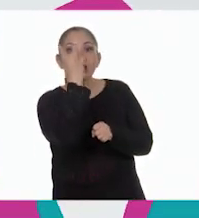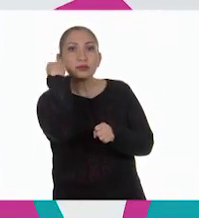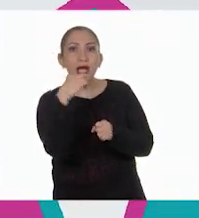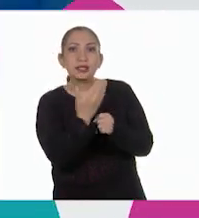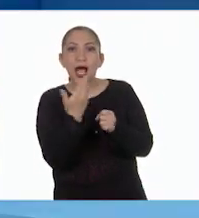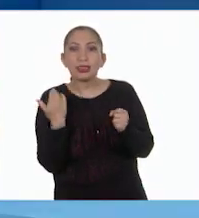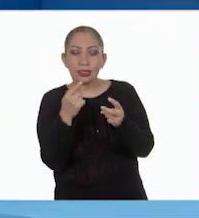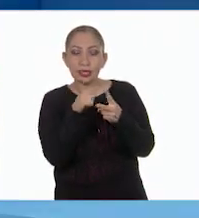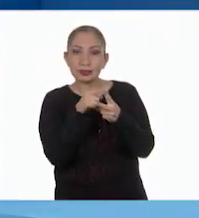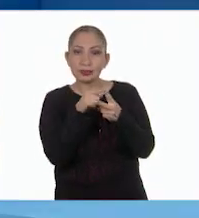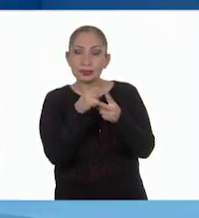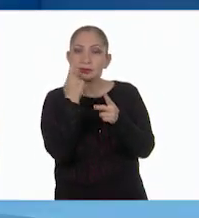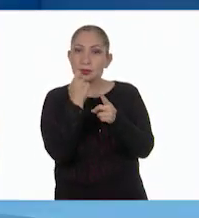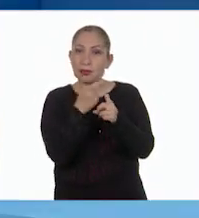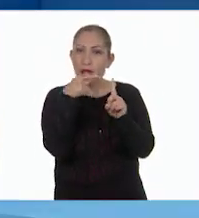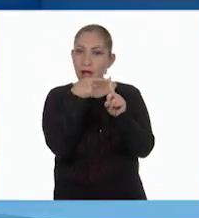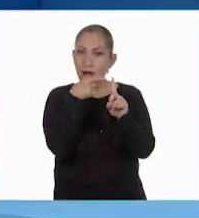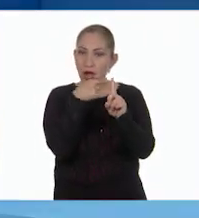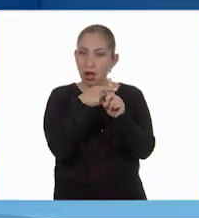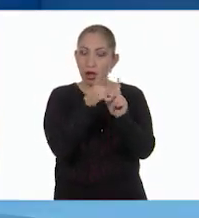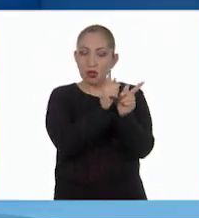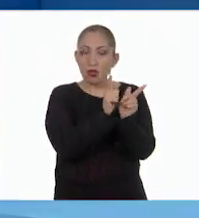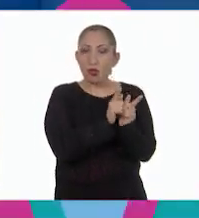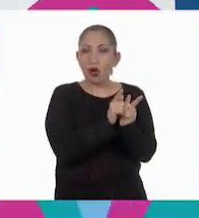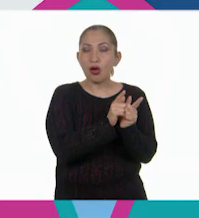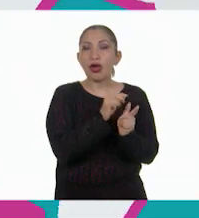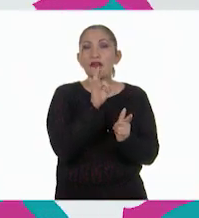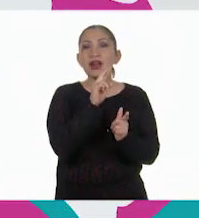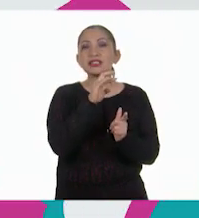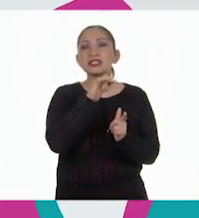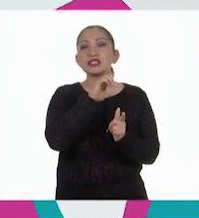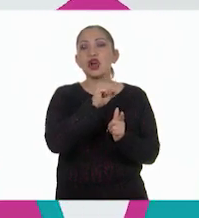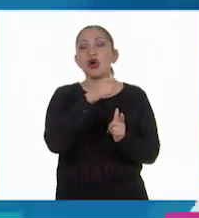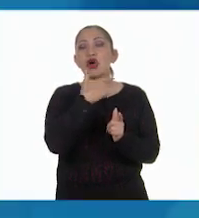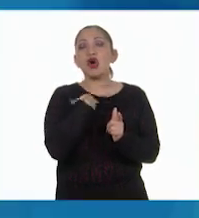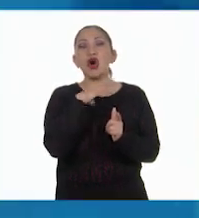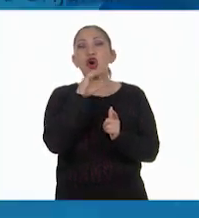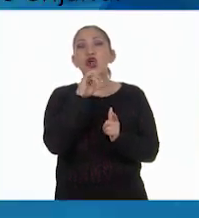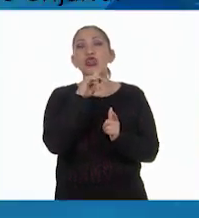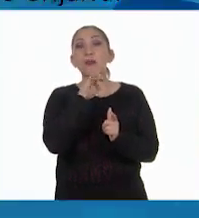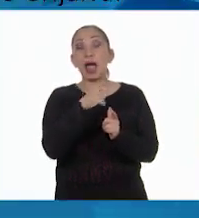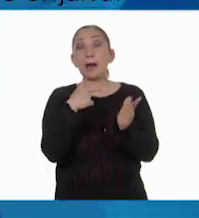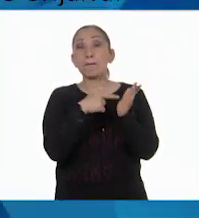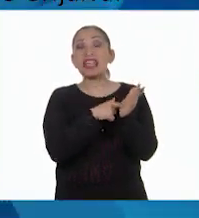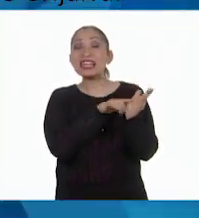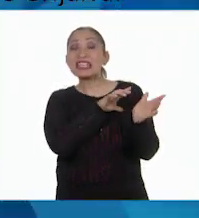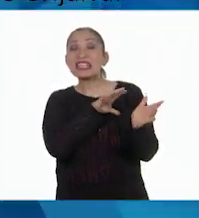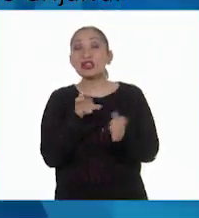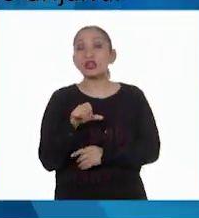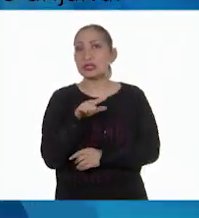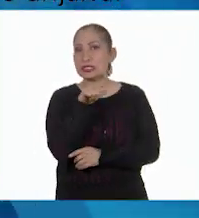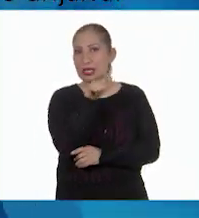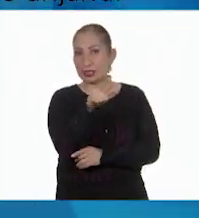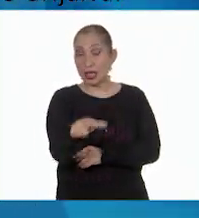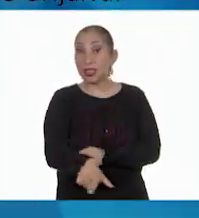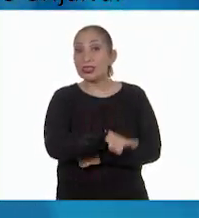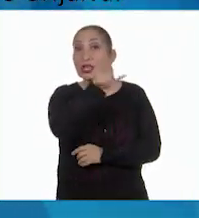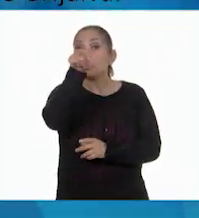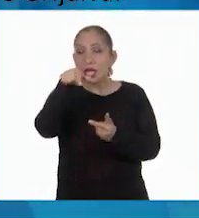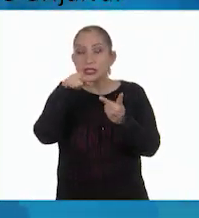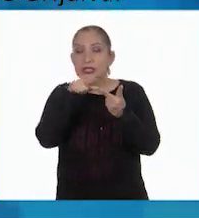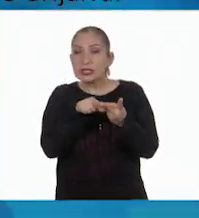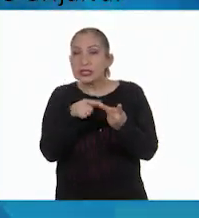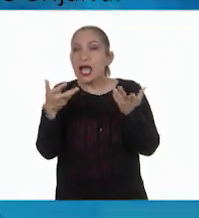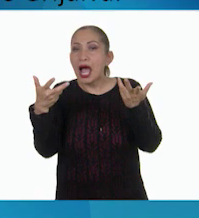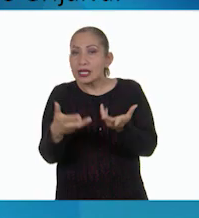2 expediciones. En primer lugar, tenemos la liderada por Francisco Hernández de Córdoba en el año de 1517. En segundo lugar, está